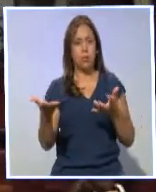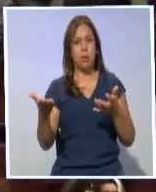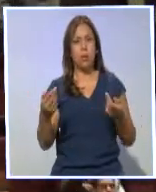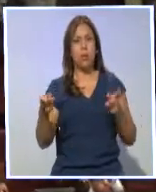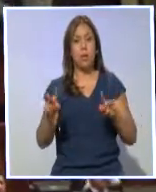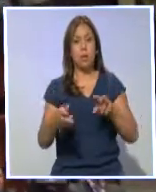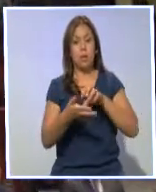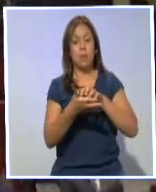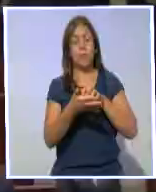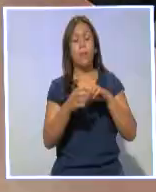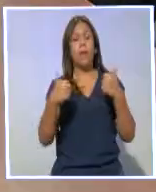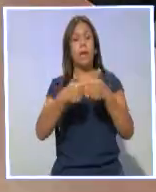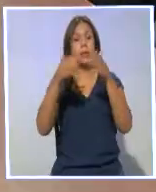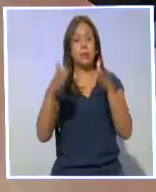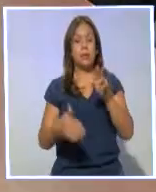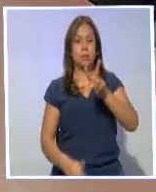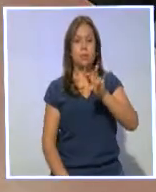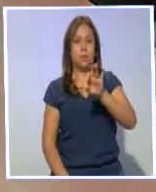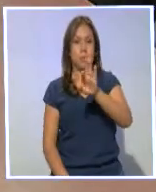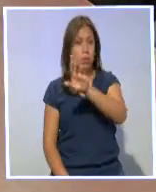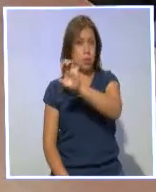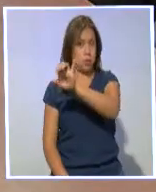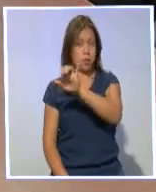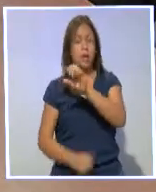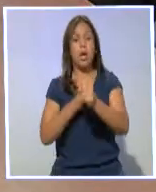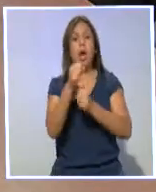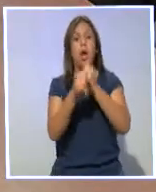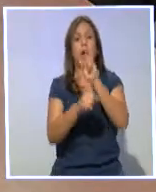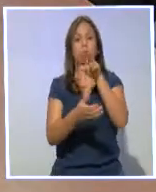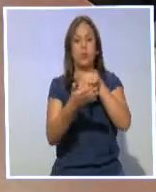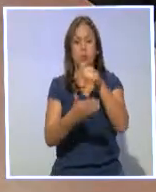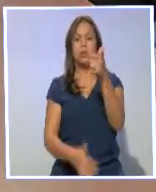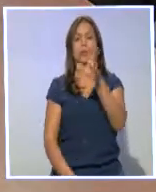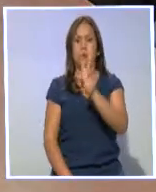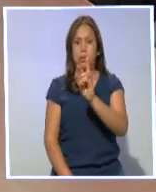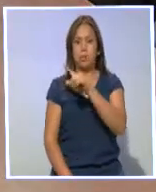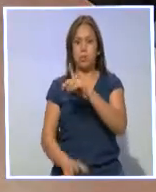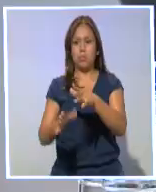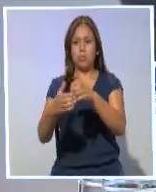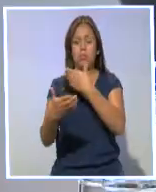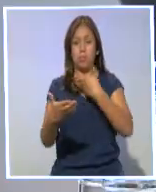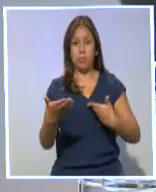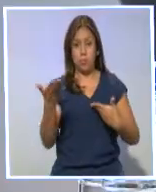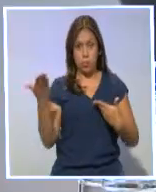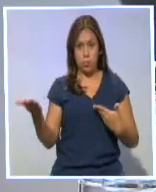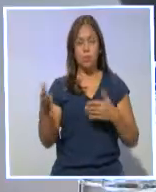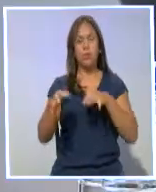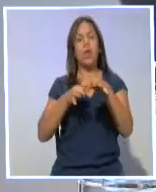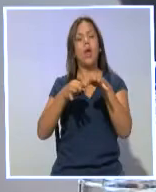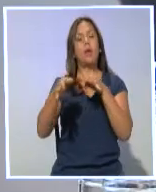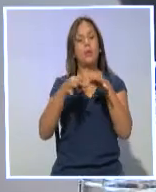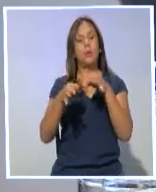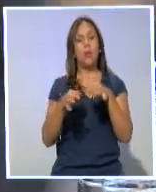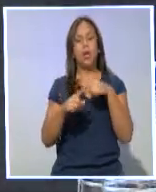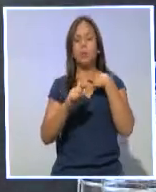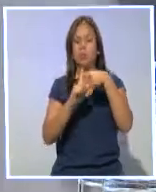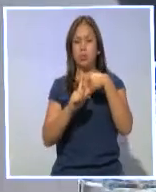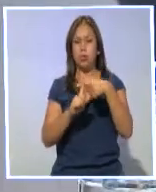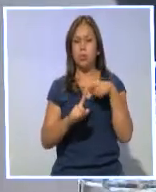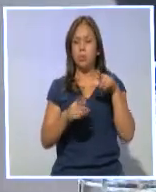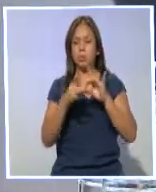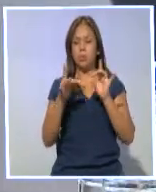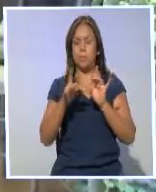El asambleísta Carlos Viteri, que en el 2016 fue presidente de la Comisión de Biodiversidad, explica los aspectos de análisis de